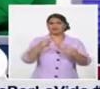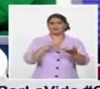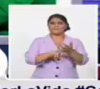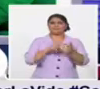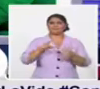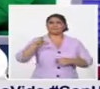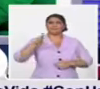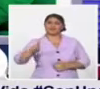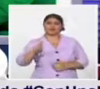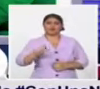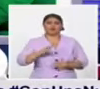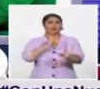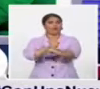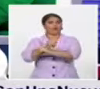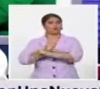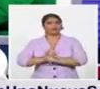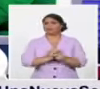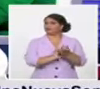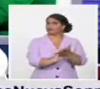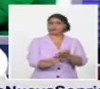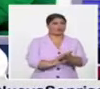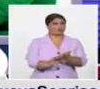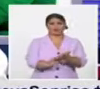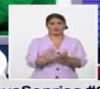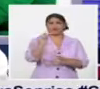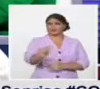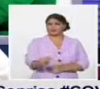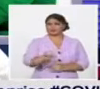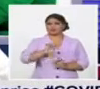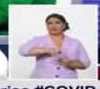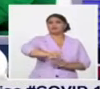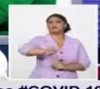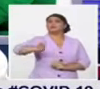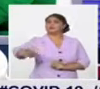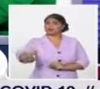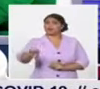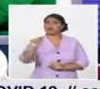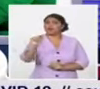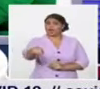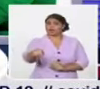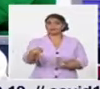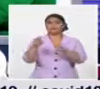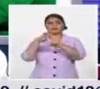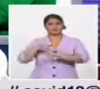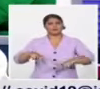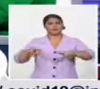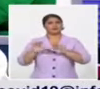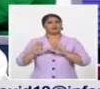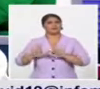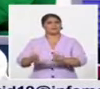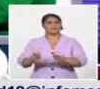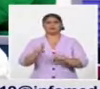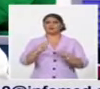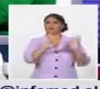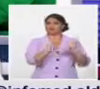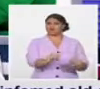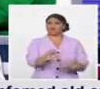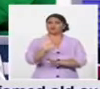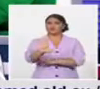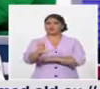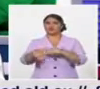quiero detenerme aquí porque muchas veces incluso personas preguntan, bueno, si yo vengo con